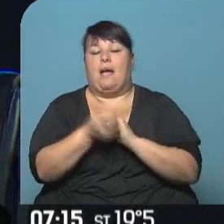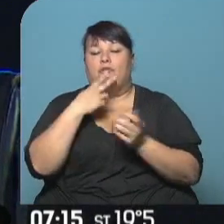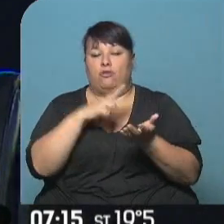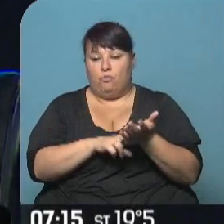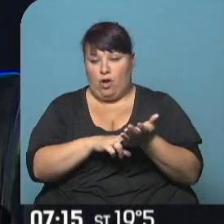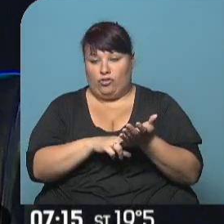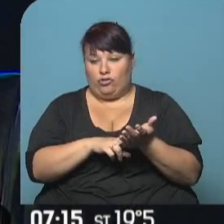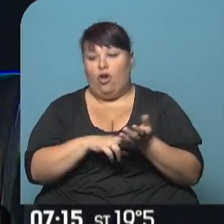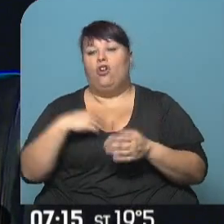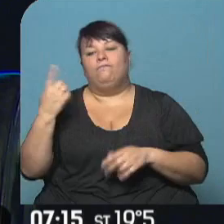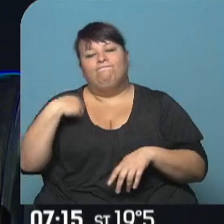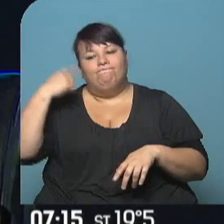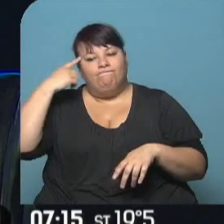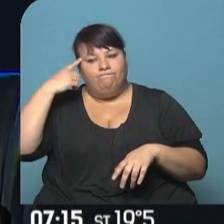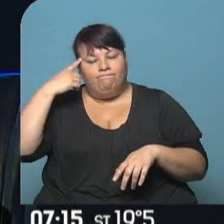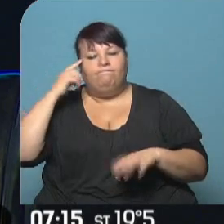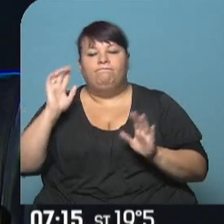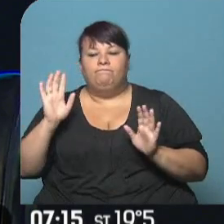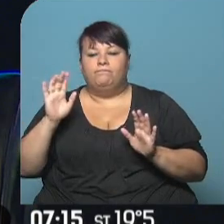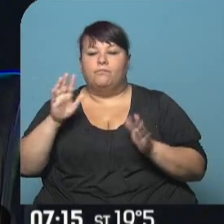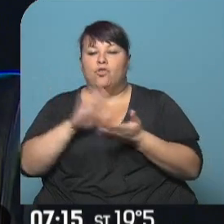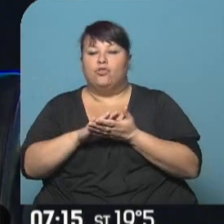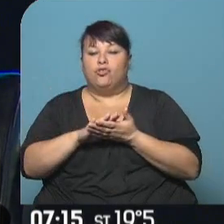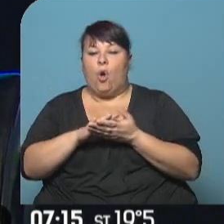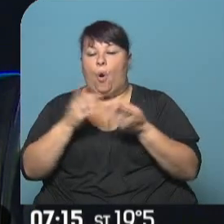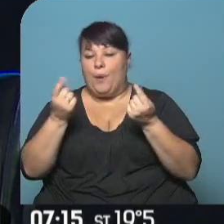tributaria, nosotros pensamos que en